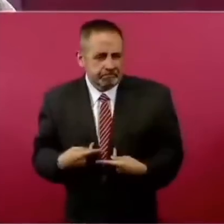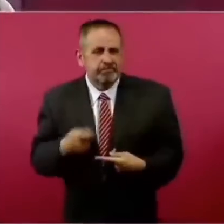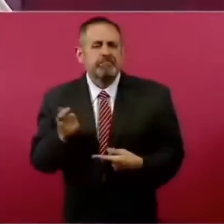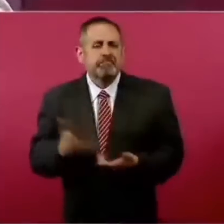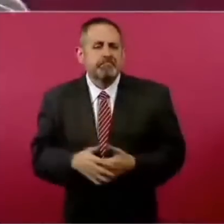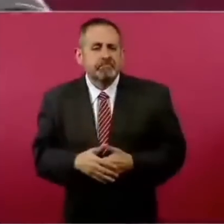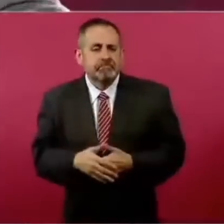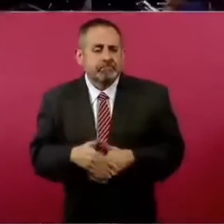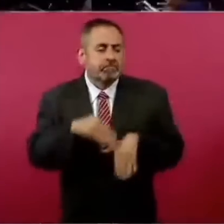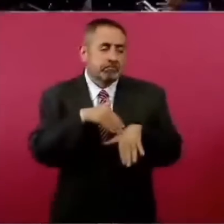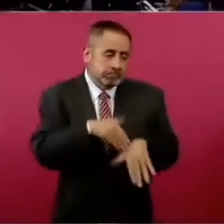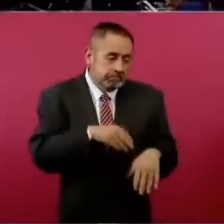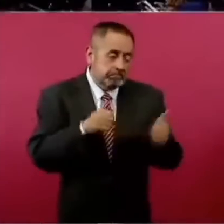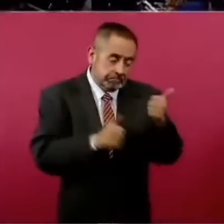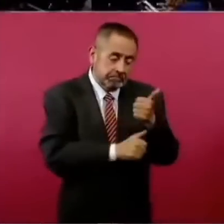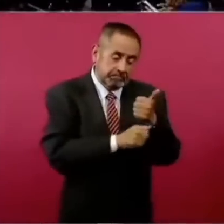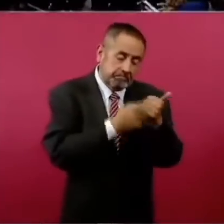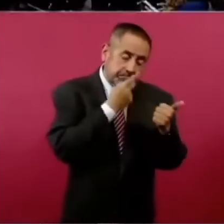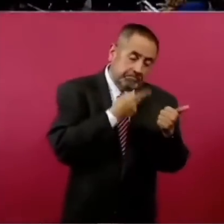Pues tiene que irse